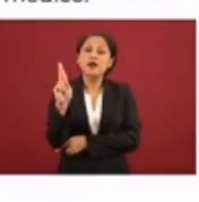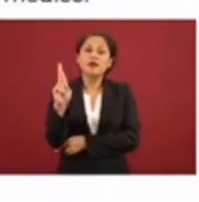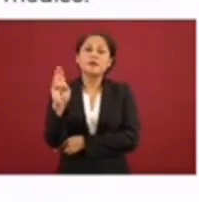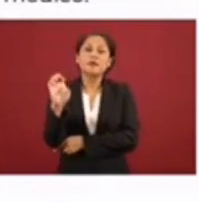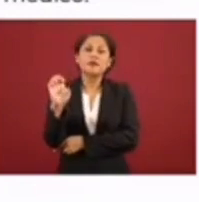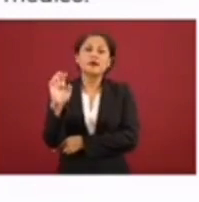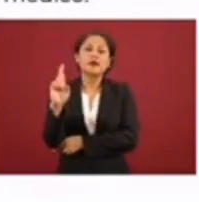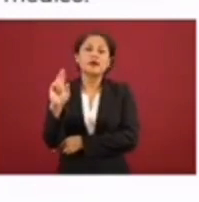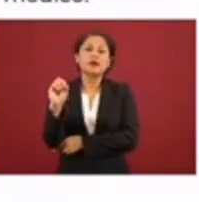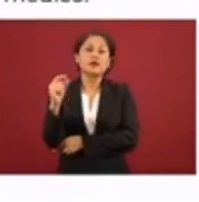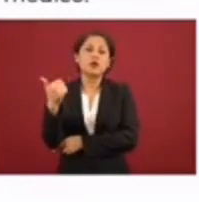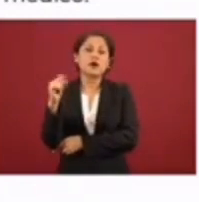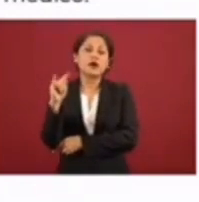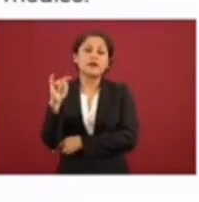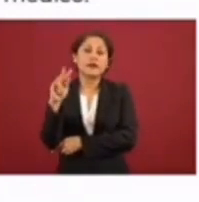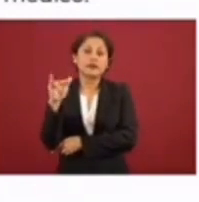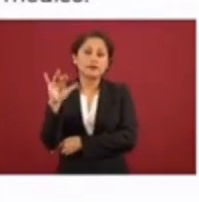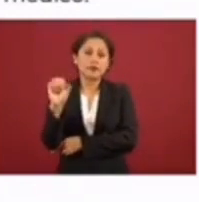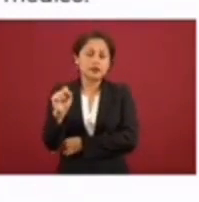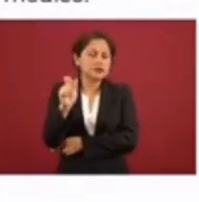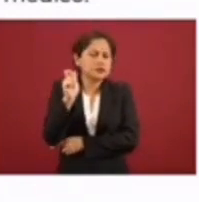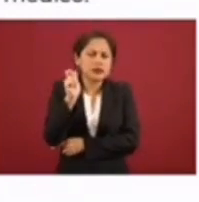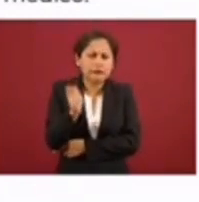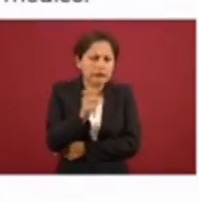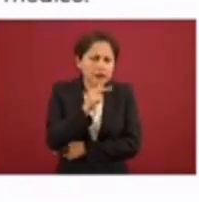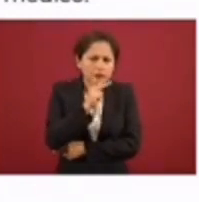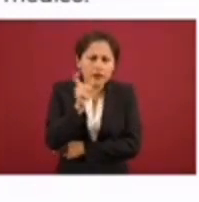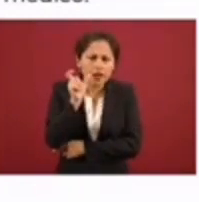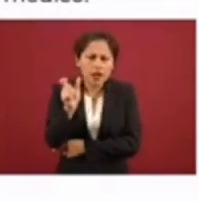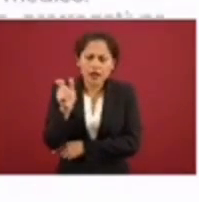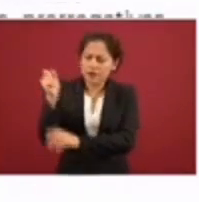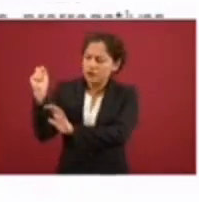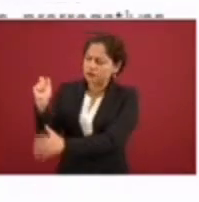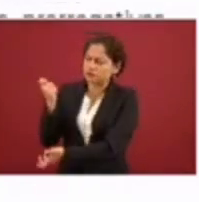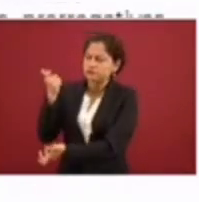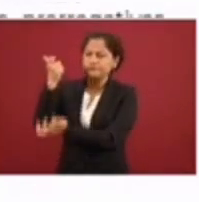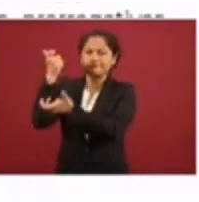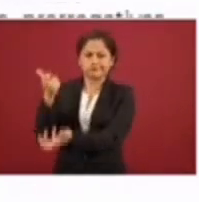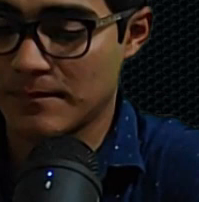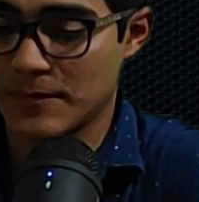Para, si no, ¿qué es eso de prerrogativas, no?